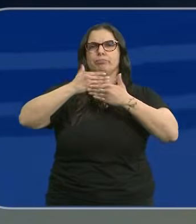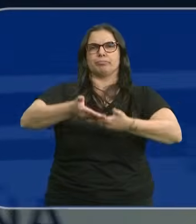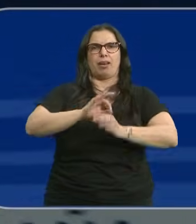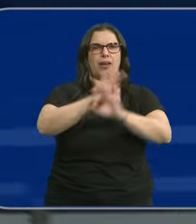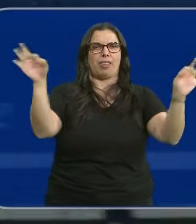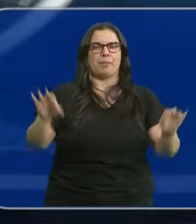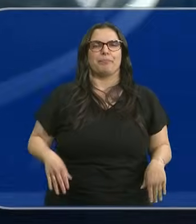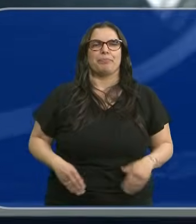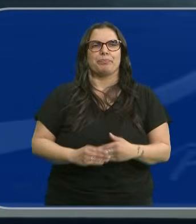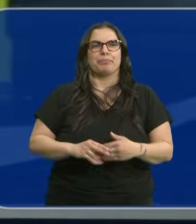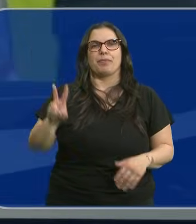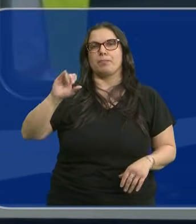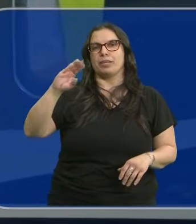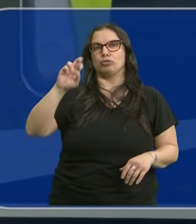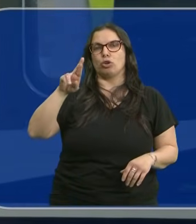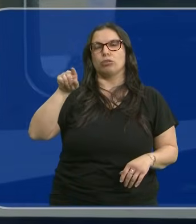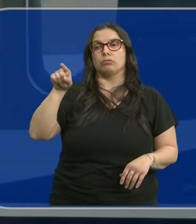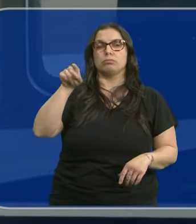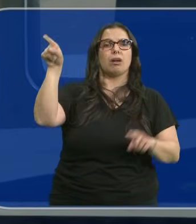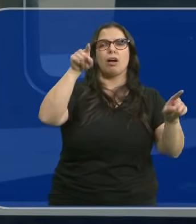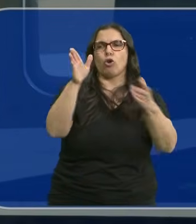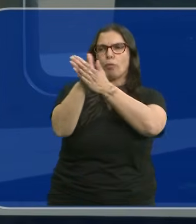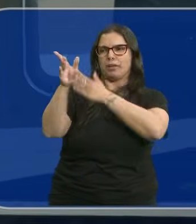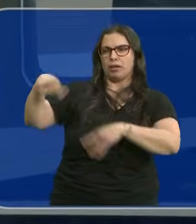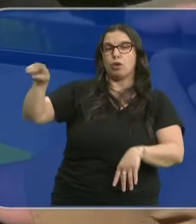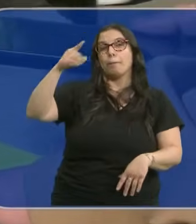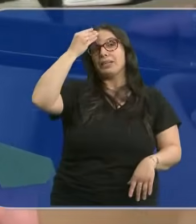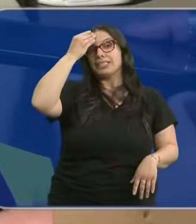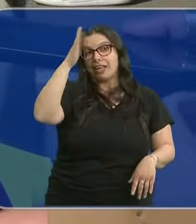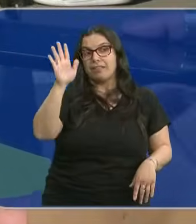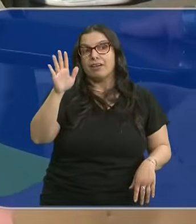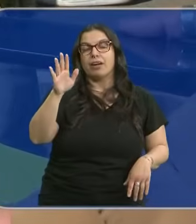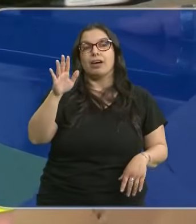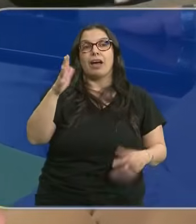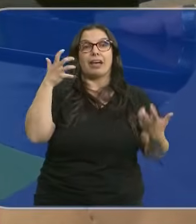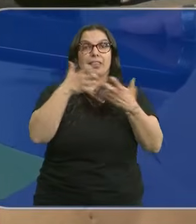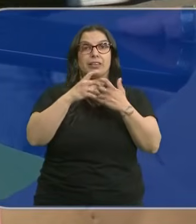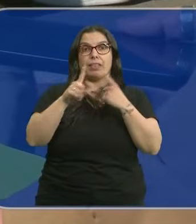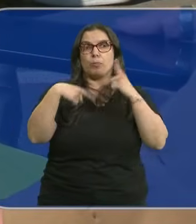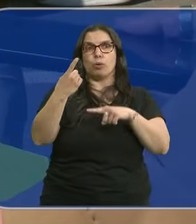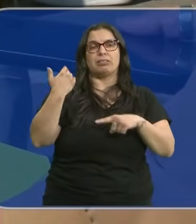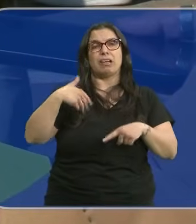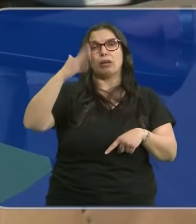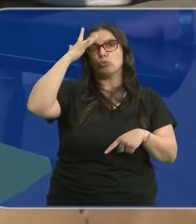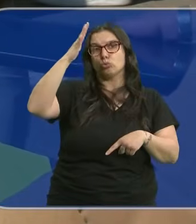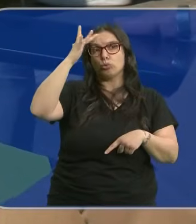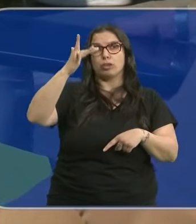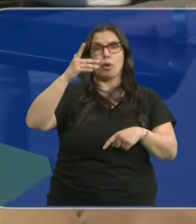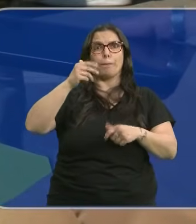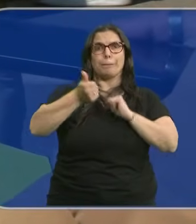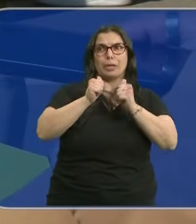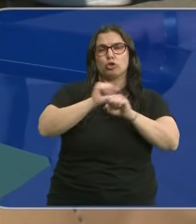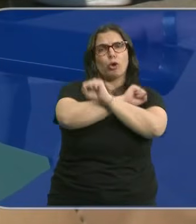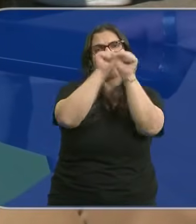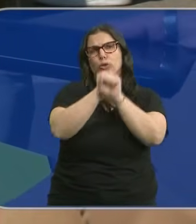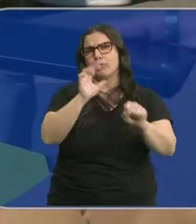allá arriba. Que Víctor, por ejemplo, bueno, por ahí está, creía que después de su accidente se le había acabado el sueño de llegar a ser